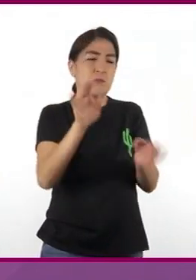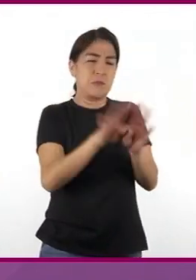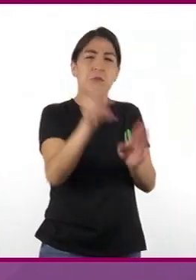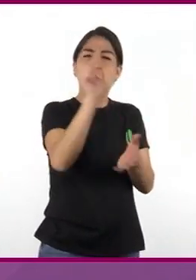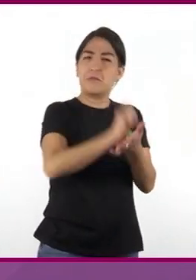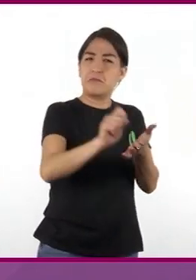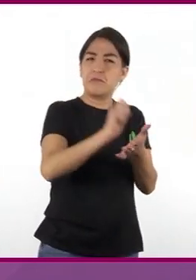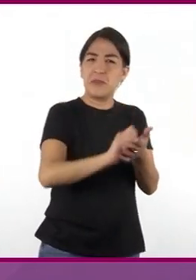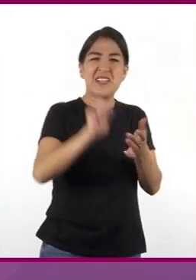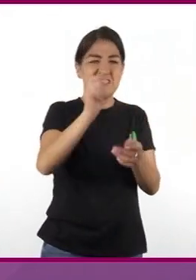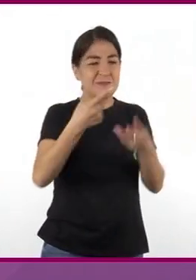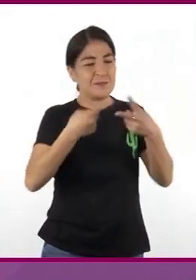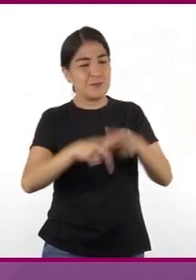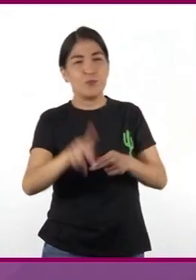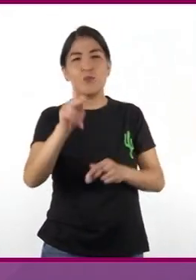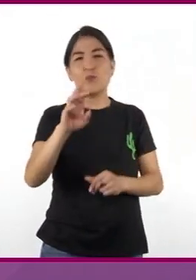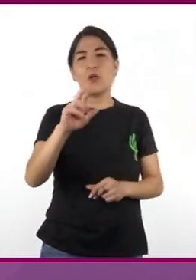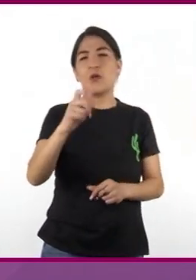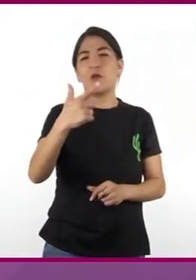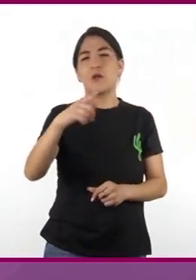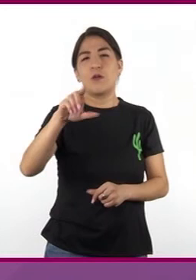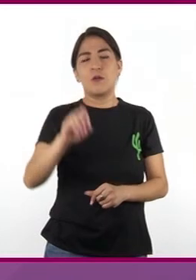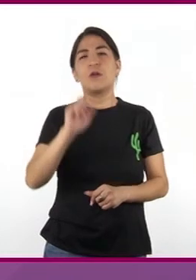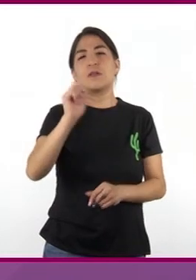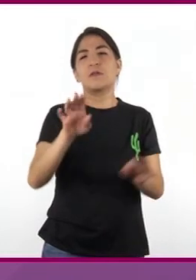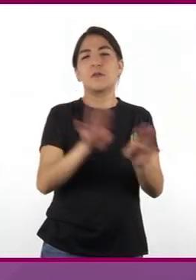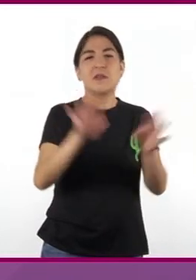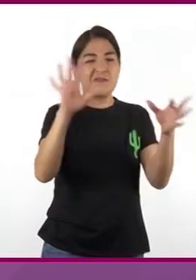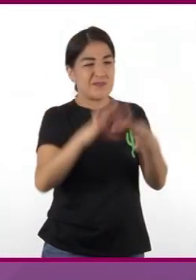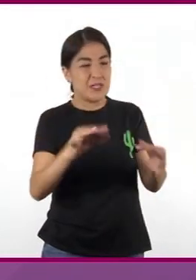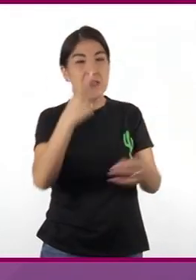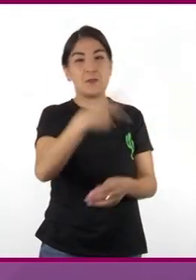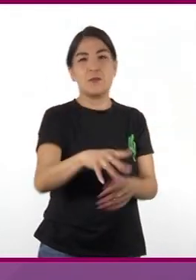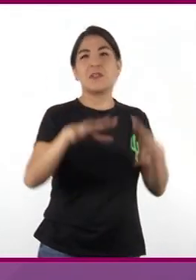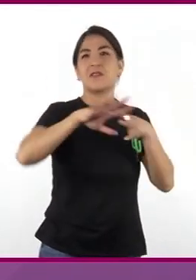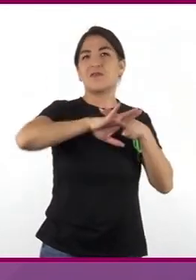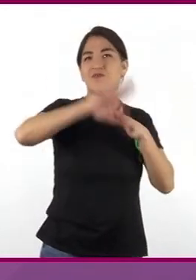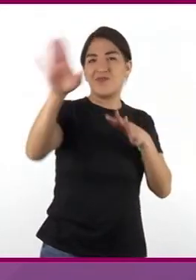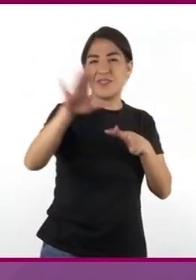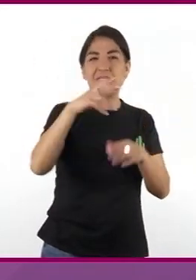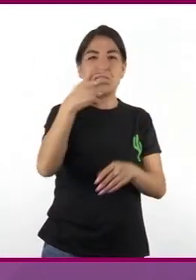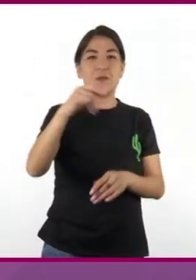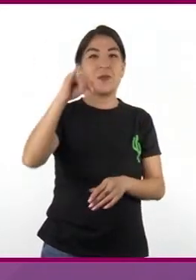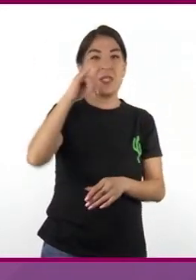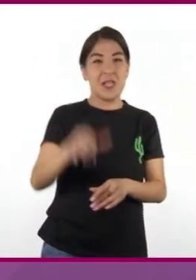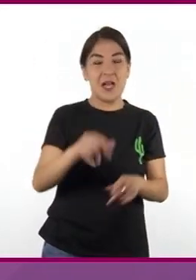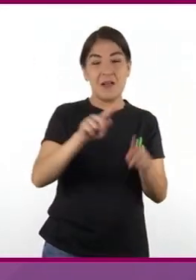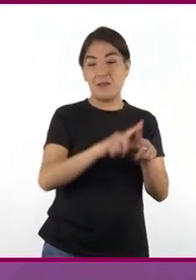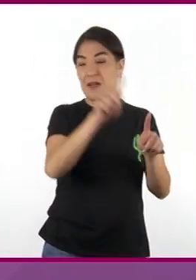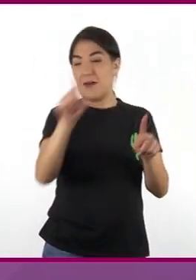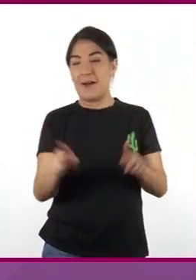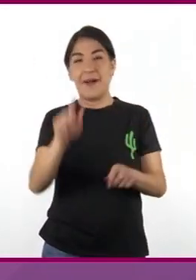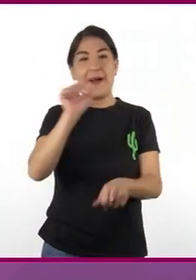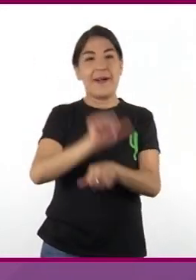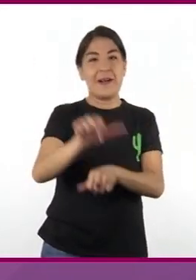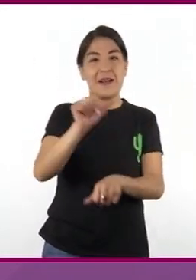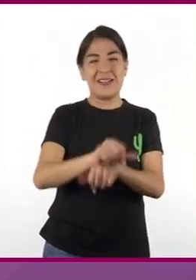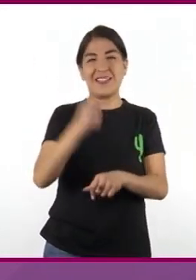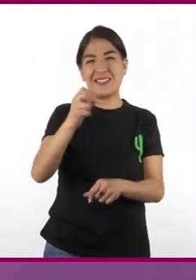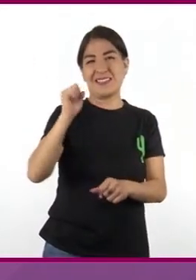allí se escenifica la problemática de la inmigración italiana en la Argentina a finales del siglo XIX.